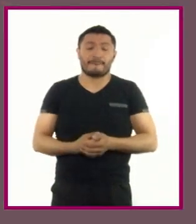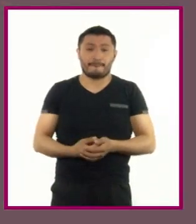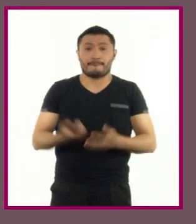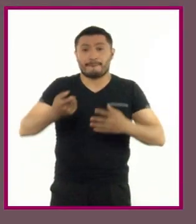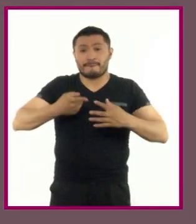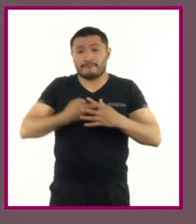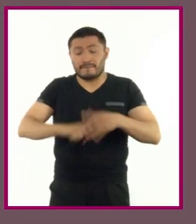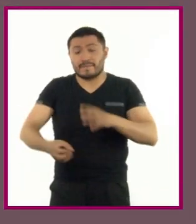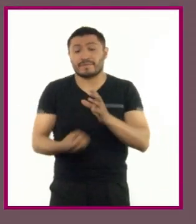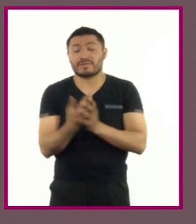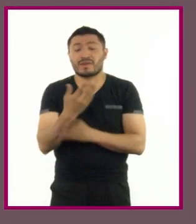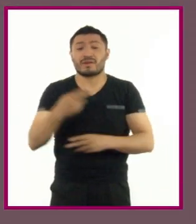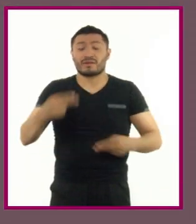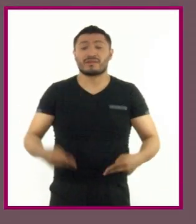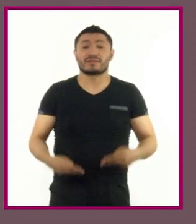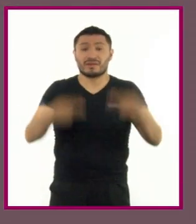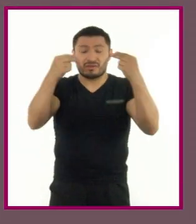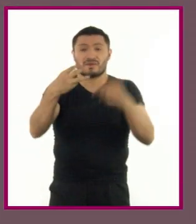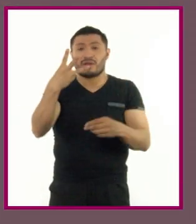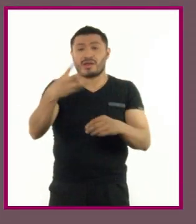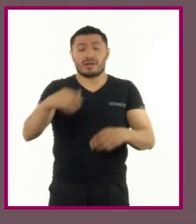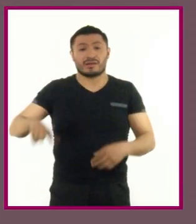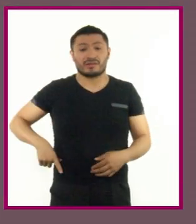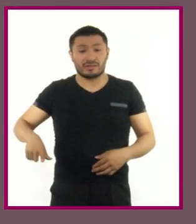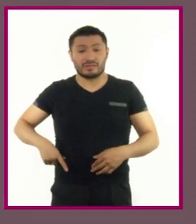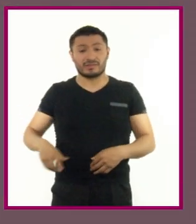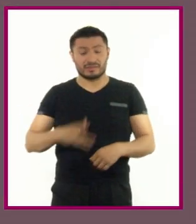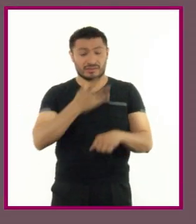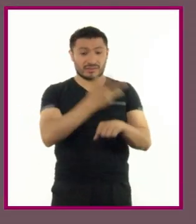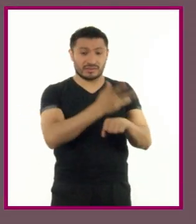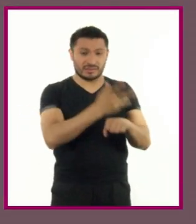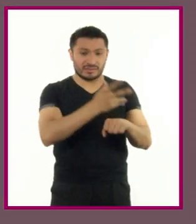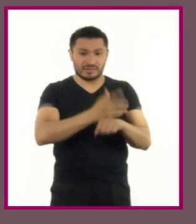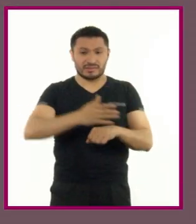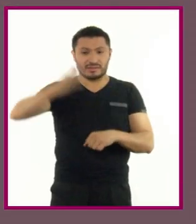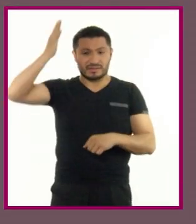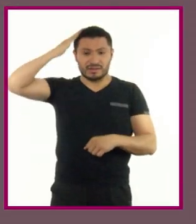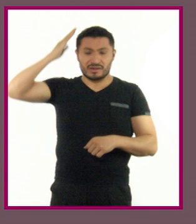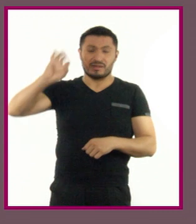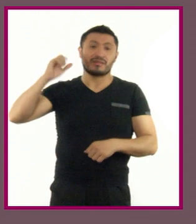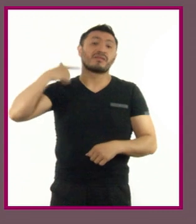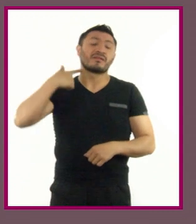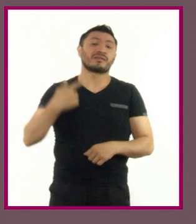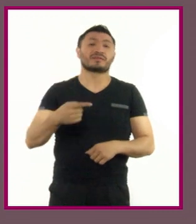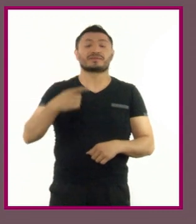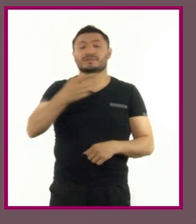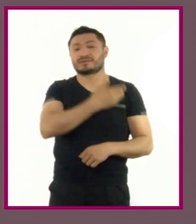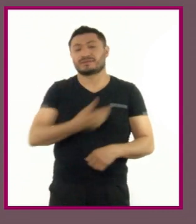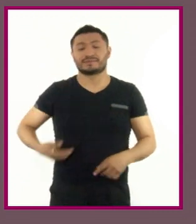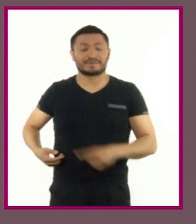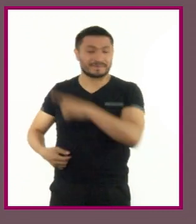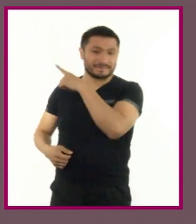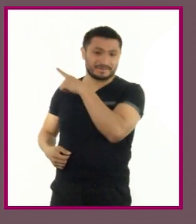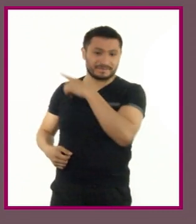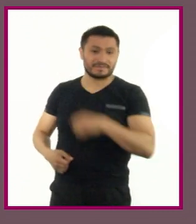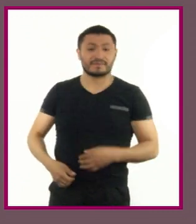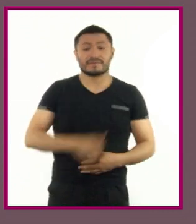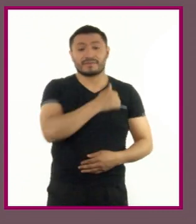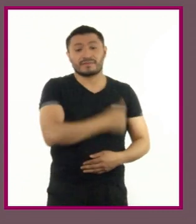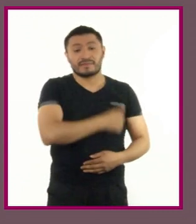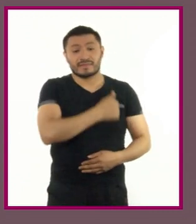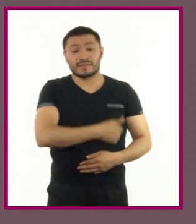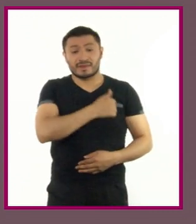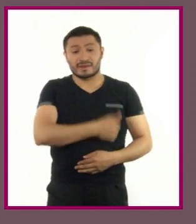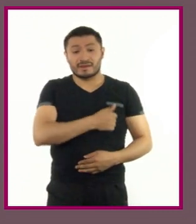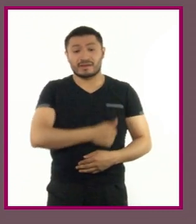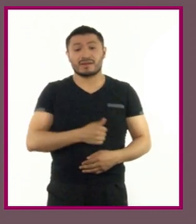negociaciones para un nuevo tratado entre los tres gobiernos, el estadounidense encabezado por el expresidente Donald Trump, el canadiense